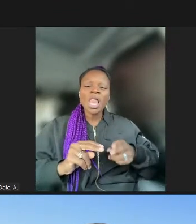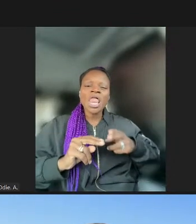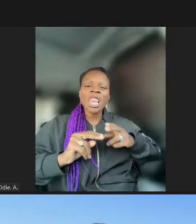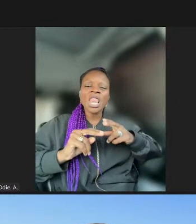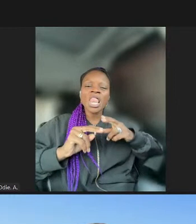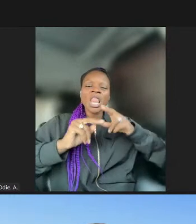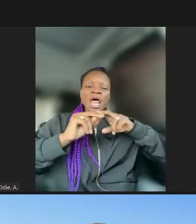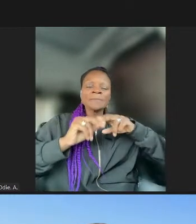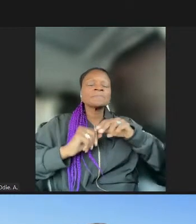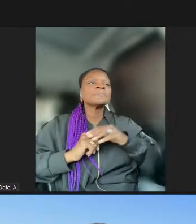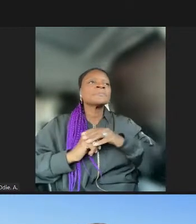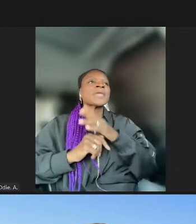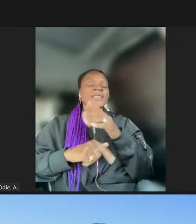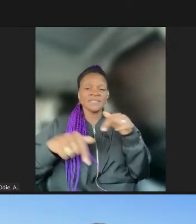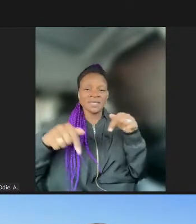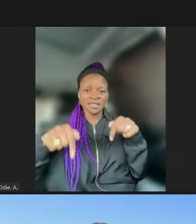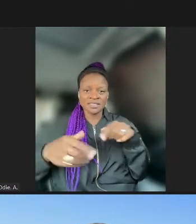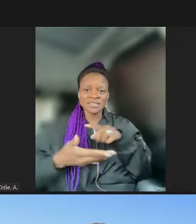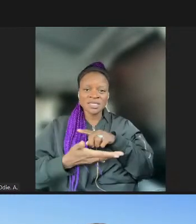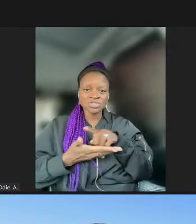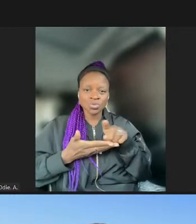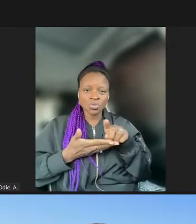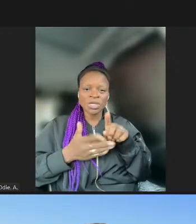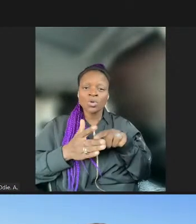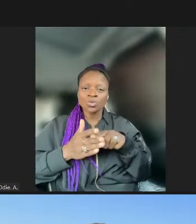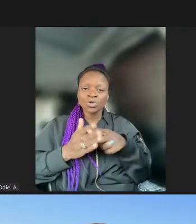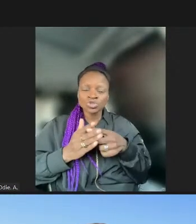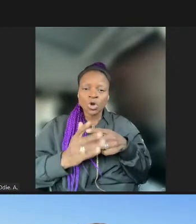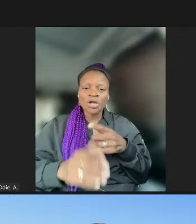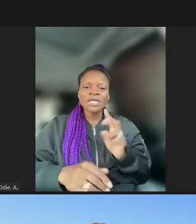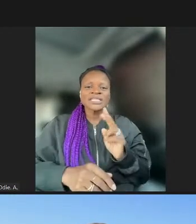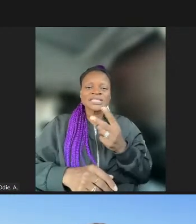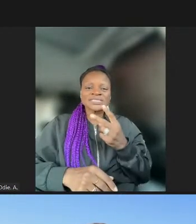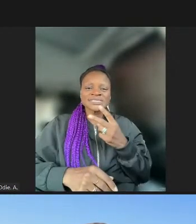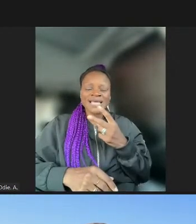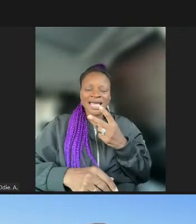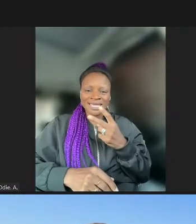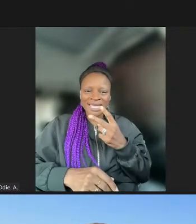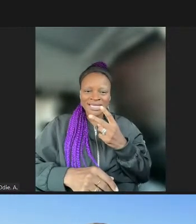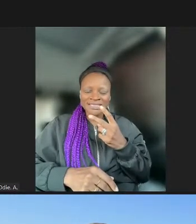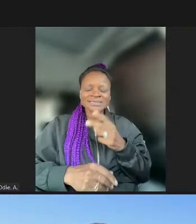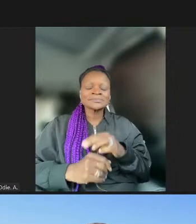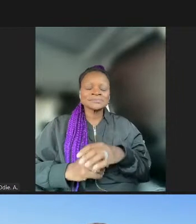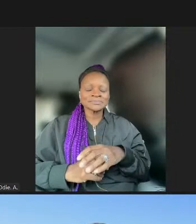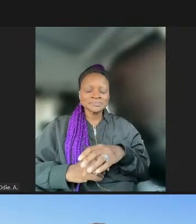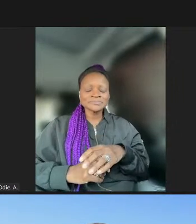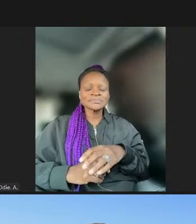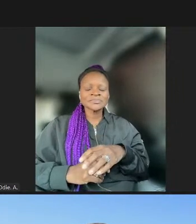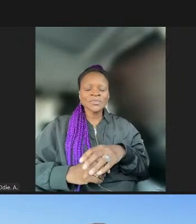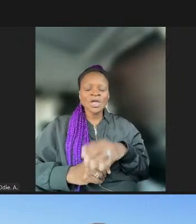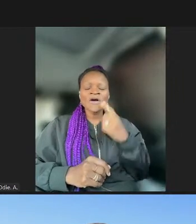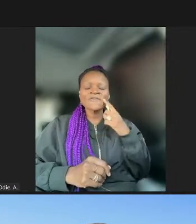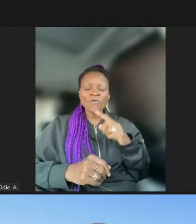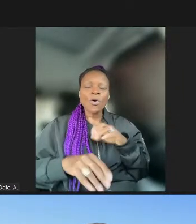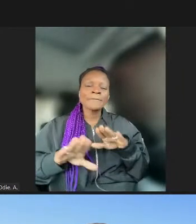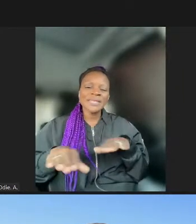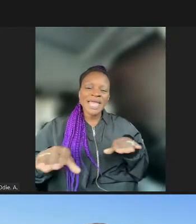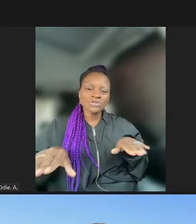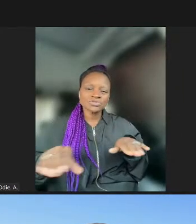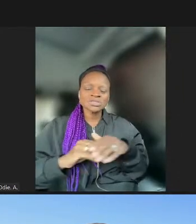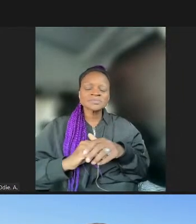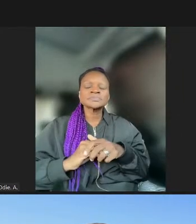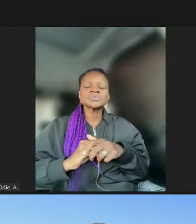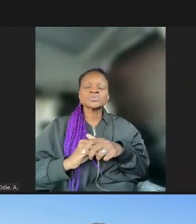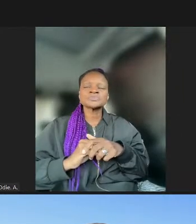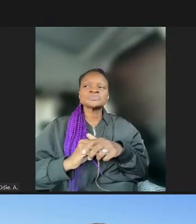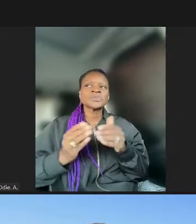this week we're starting the second doses for the pediatric vaccine. And I think that will really make a difference as well. So our